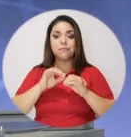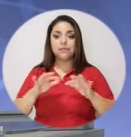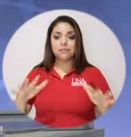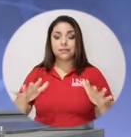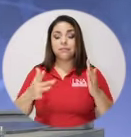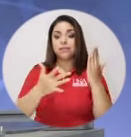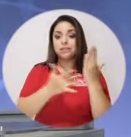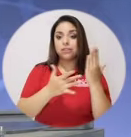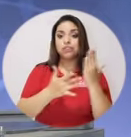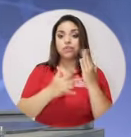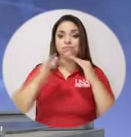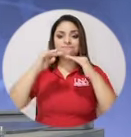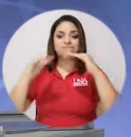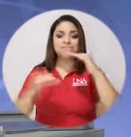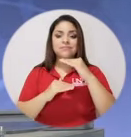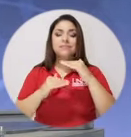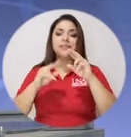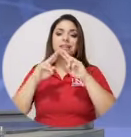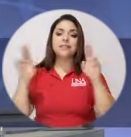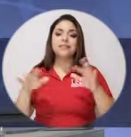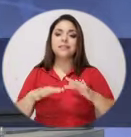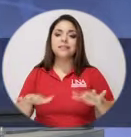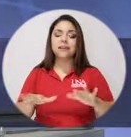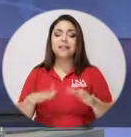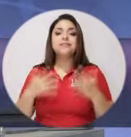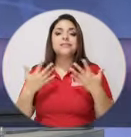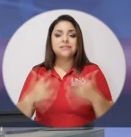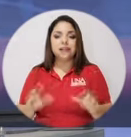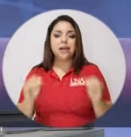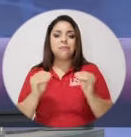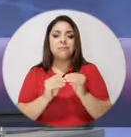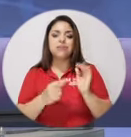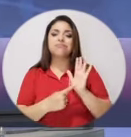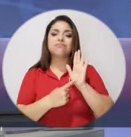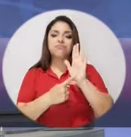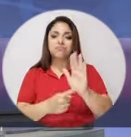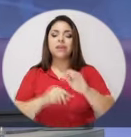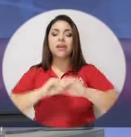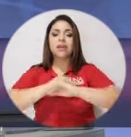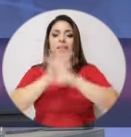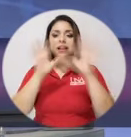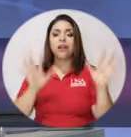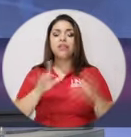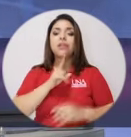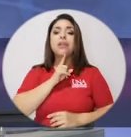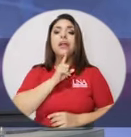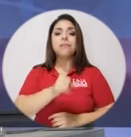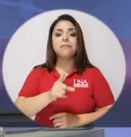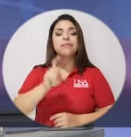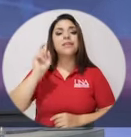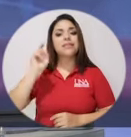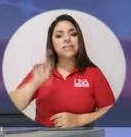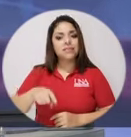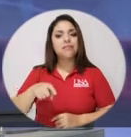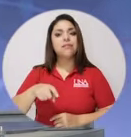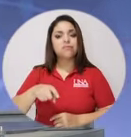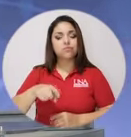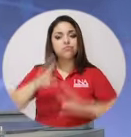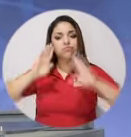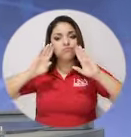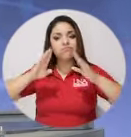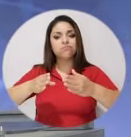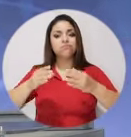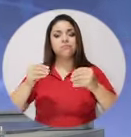la pandemia, el tema tecnológico, la brecha digital, ha quedado en evidencia que realmente hay que poner el dedo en la llaga en